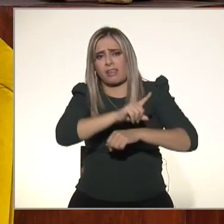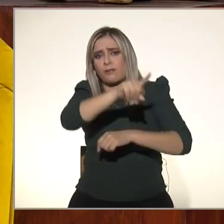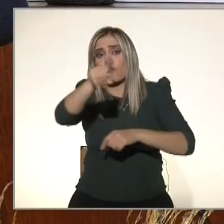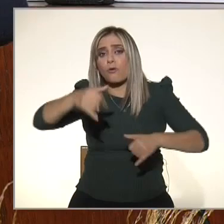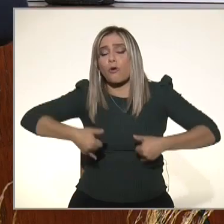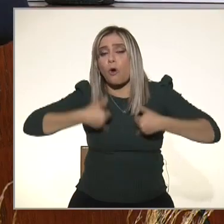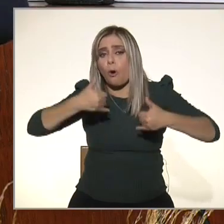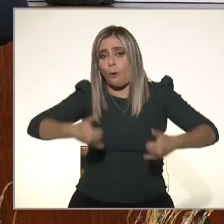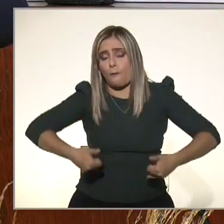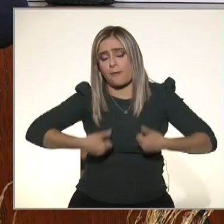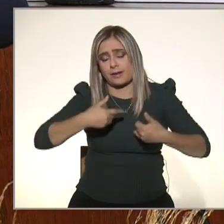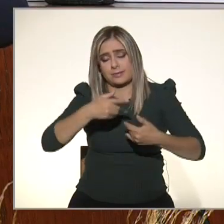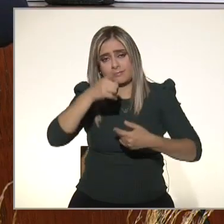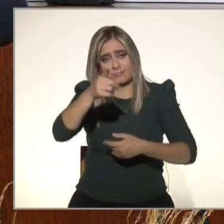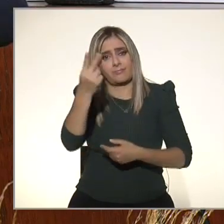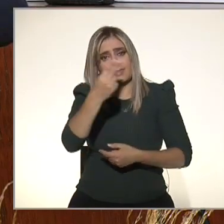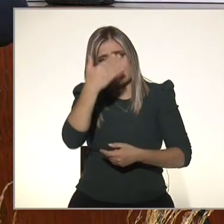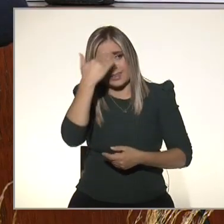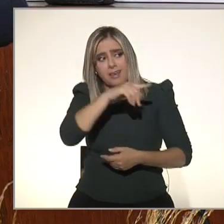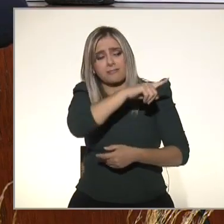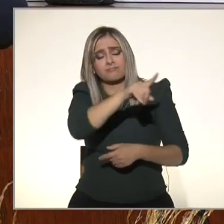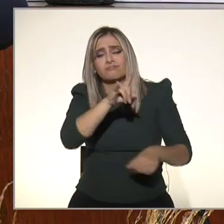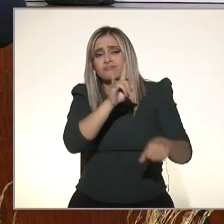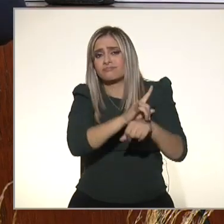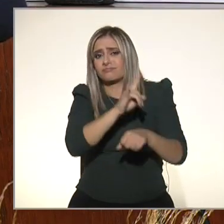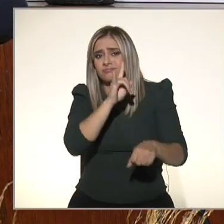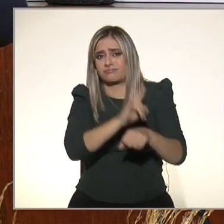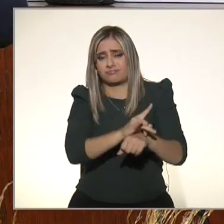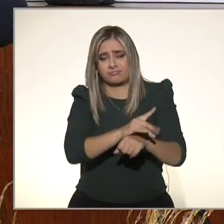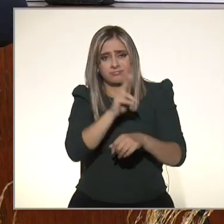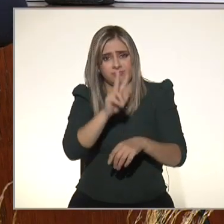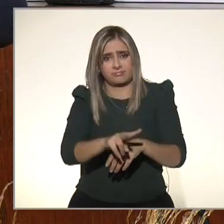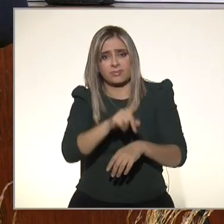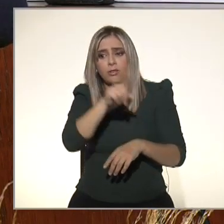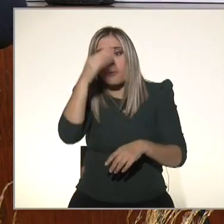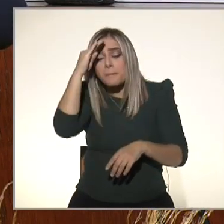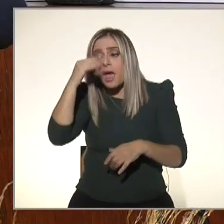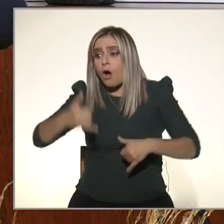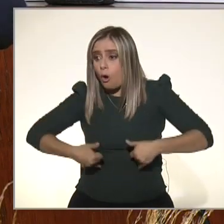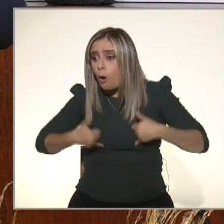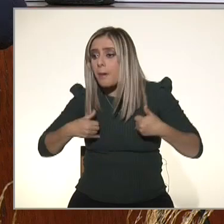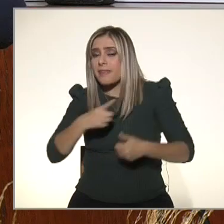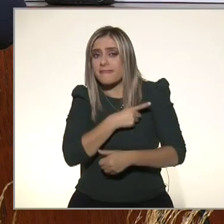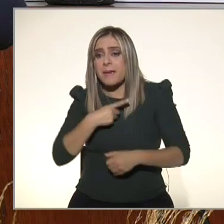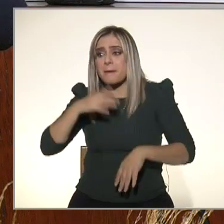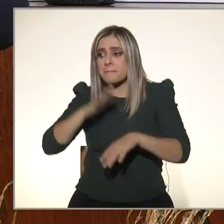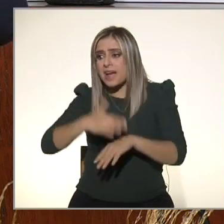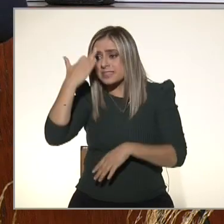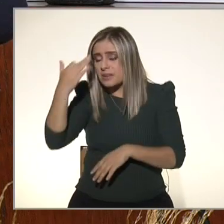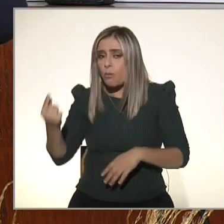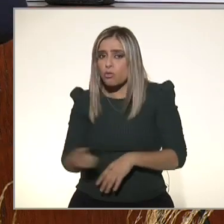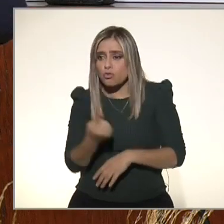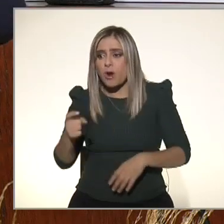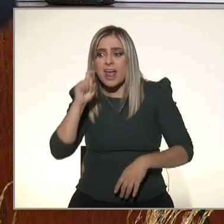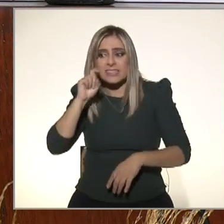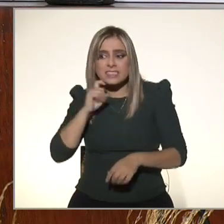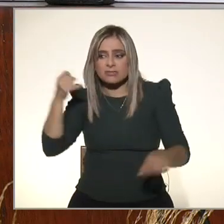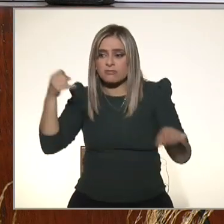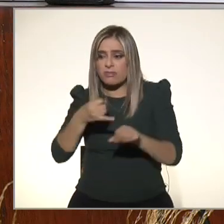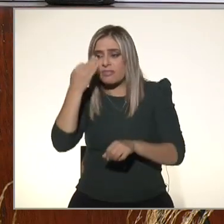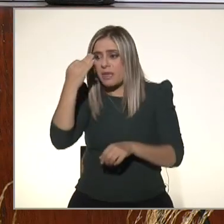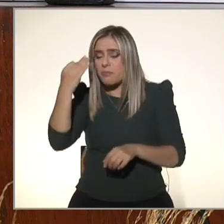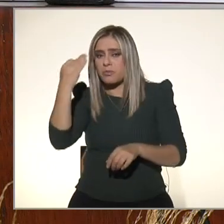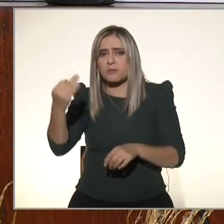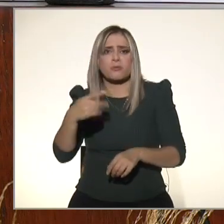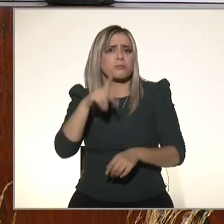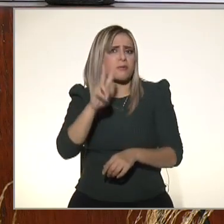la pornografía puede ser todo un tema que podemos dedicar muchas horas y existe una gran variedad de cosas que ver y es mucho más fácil acceso ahora que cuando yo iba creciendo. ¿Ibas